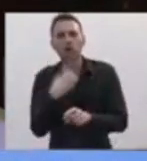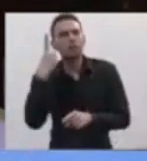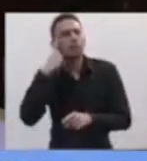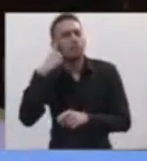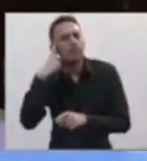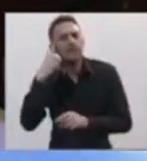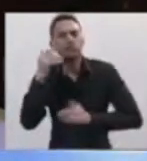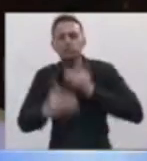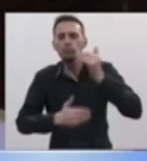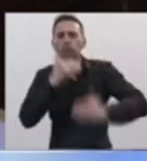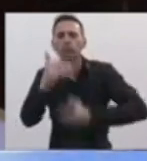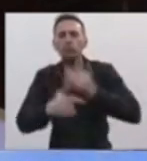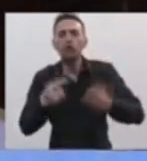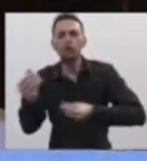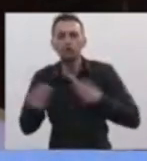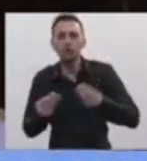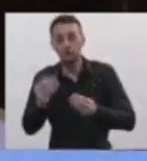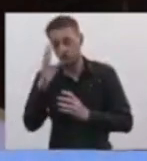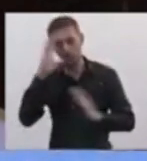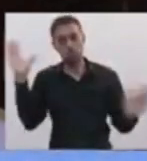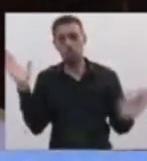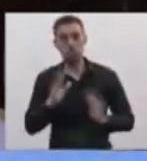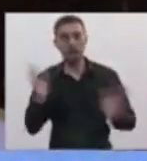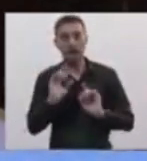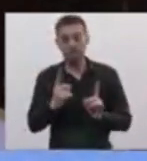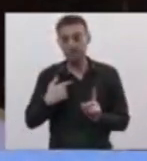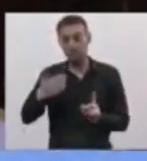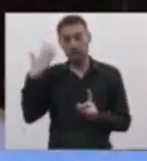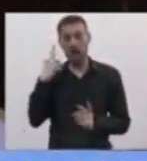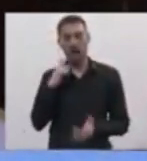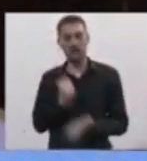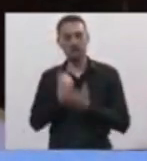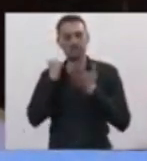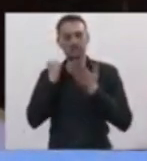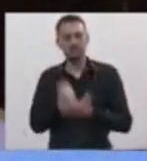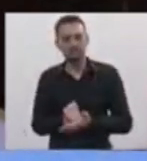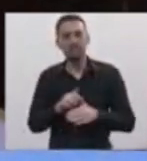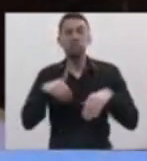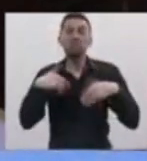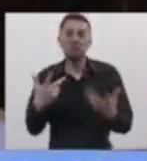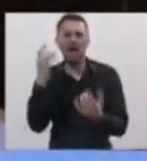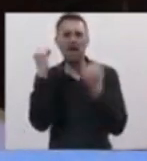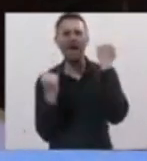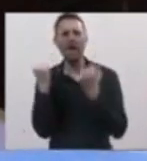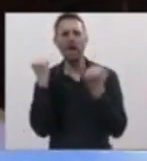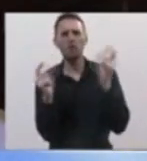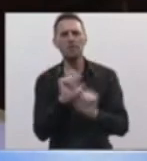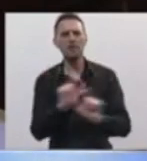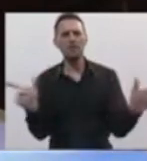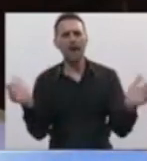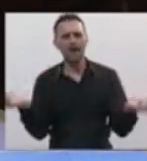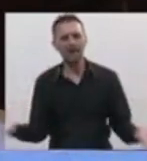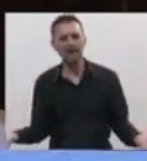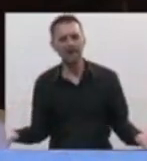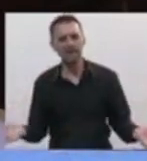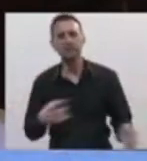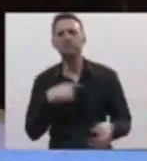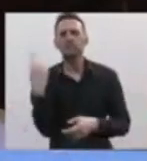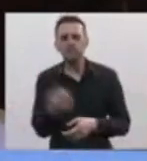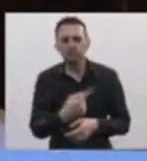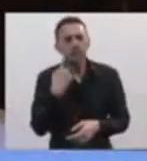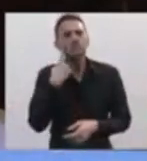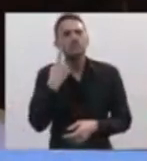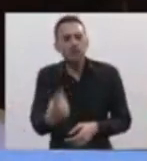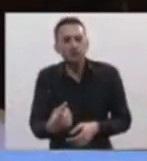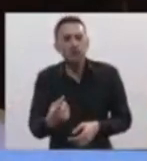en cero el proceso presupuestario el impacto que tiene como mencionado al principio entonces generamos una mala economía y nosotros vimos con